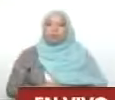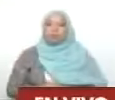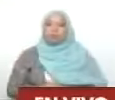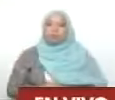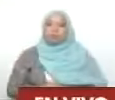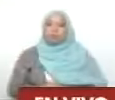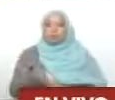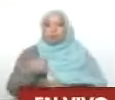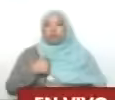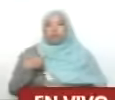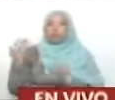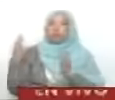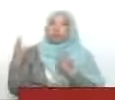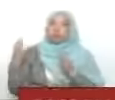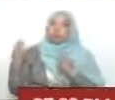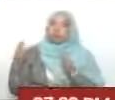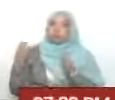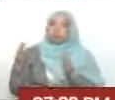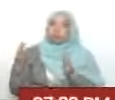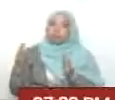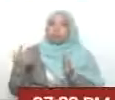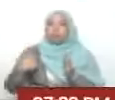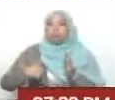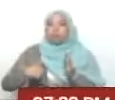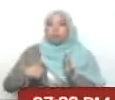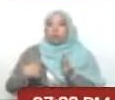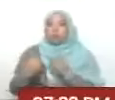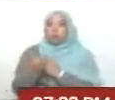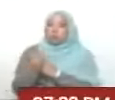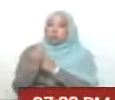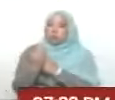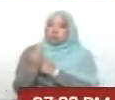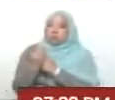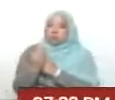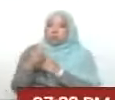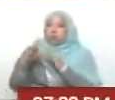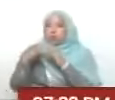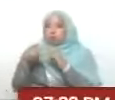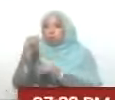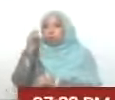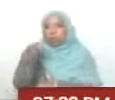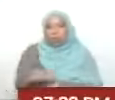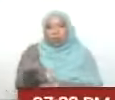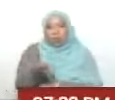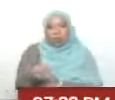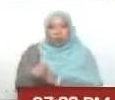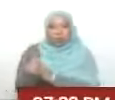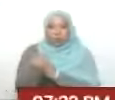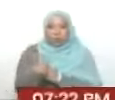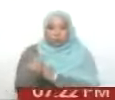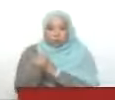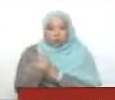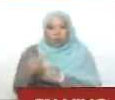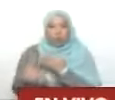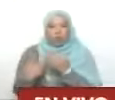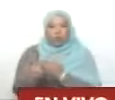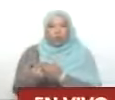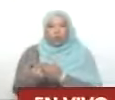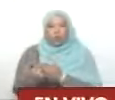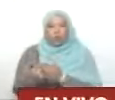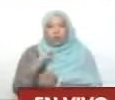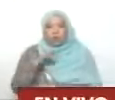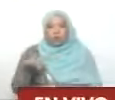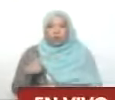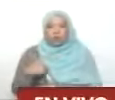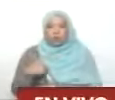Yo me cuido. Tú me cuidas. Él me cuida. Ella me cuida. Vosotros